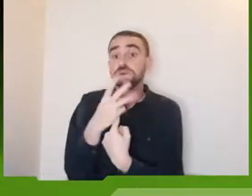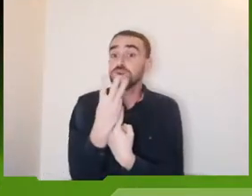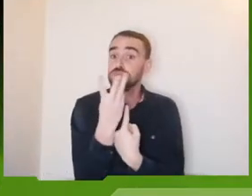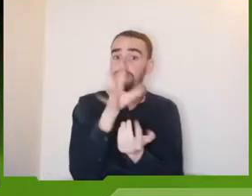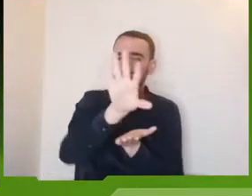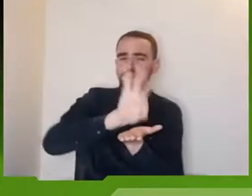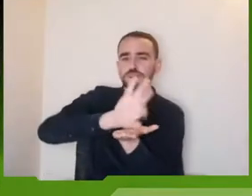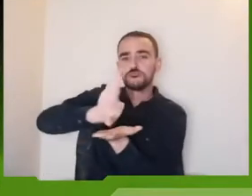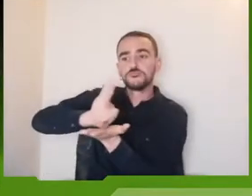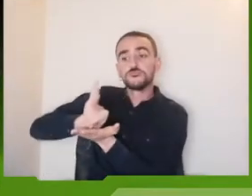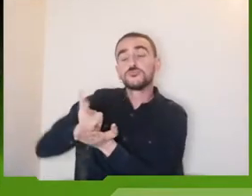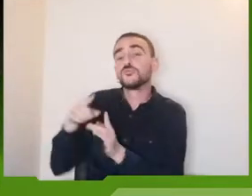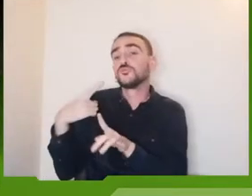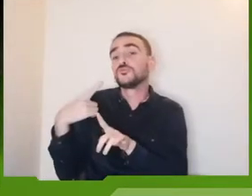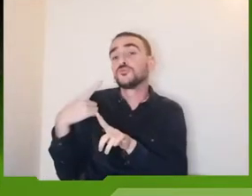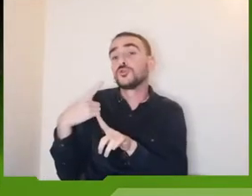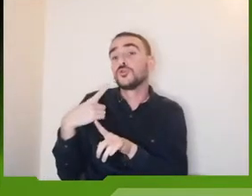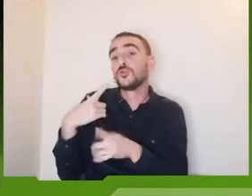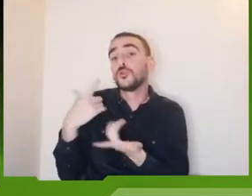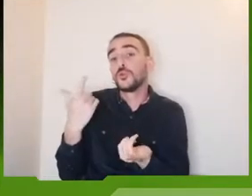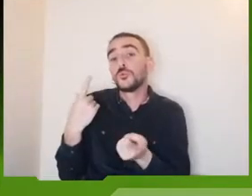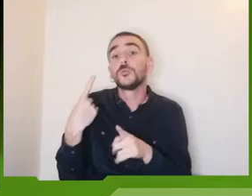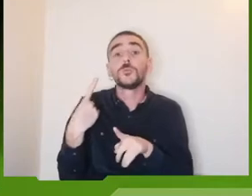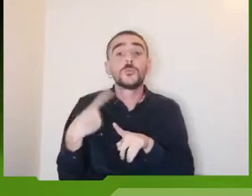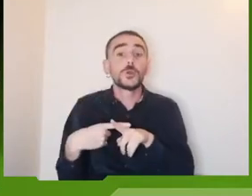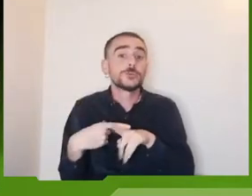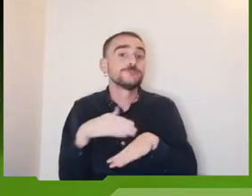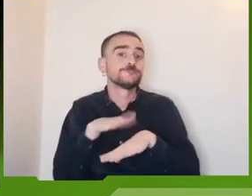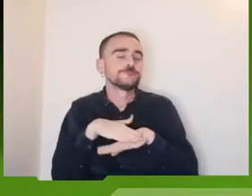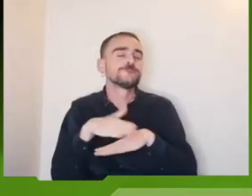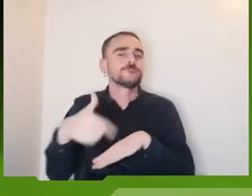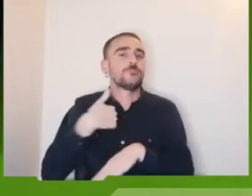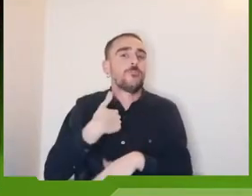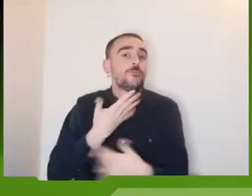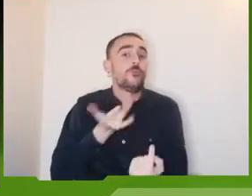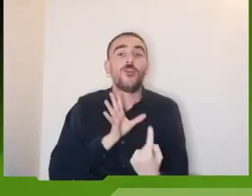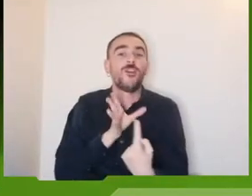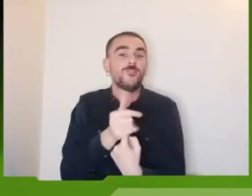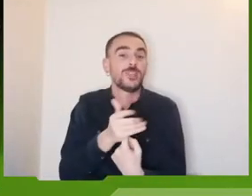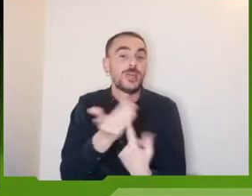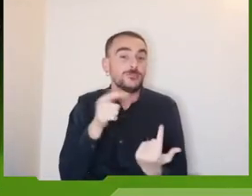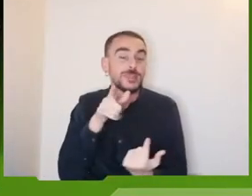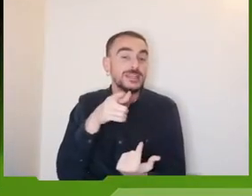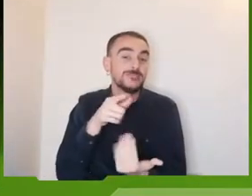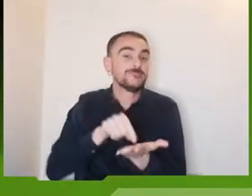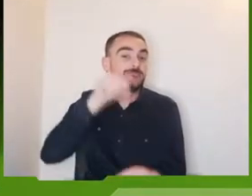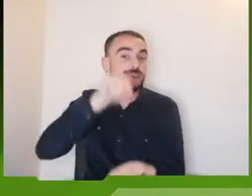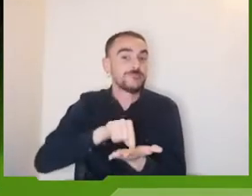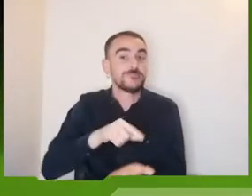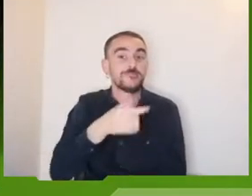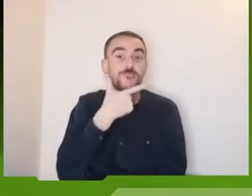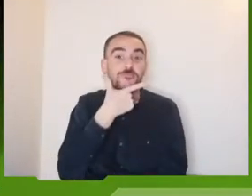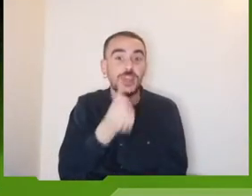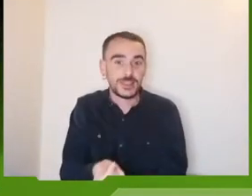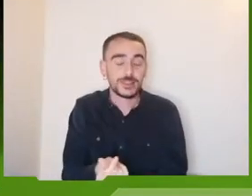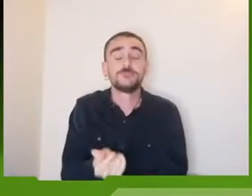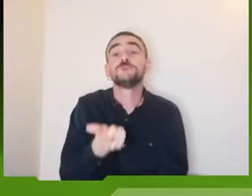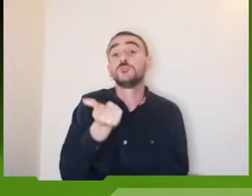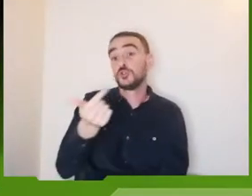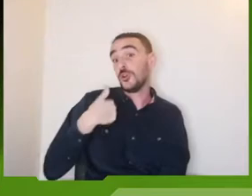encontrado rápidamente y porque mil veces lo he hecho con esta combinación y sé que queda muy, muy